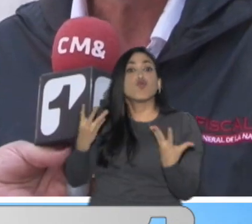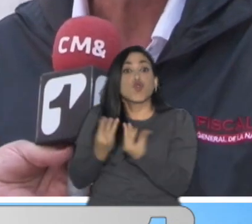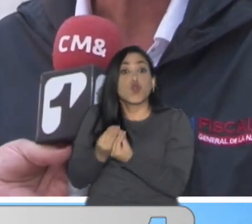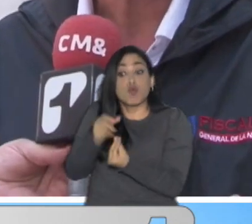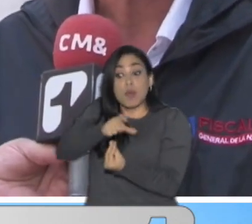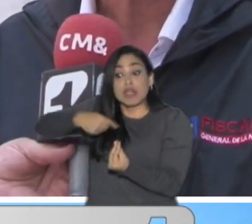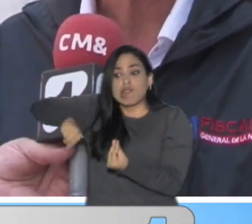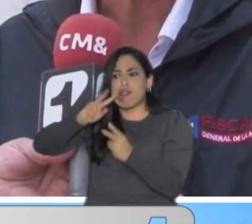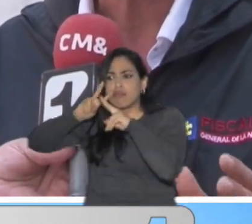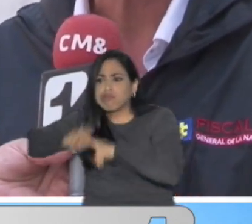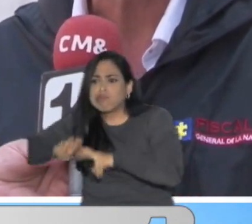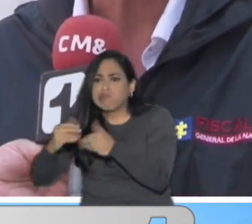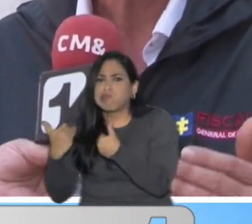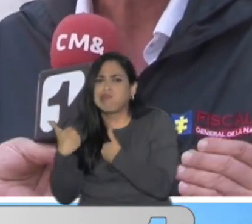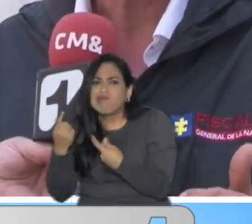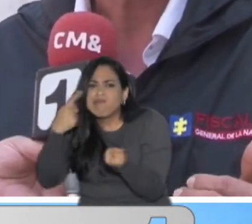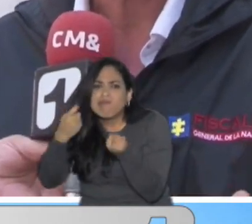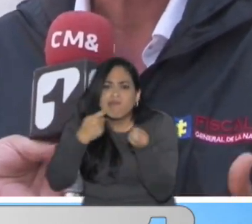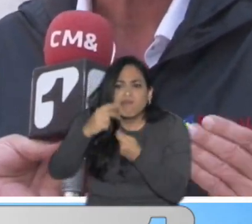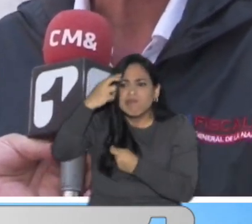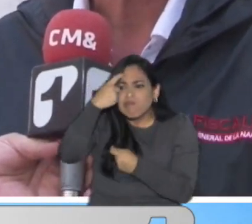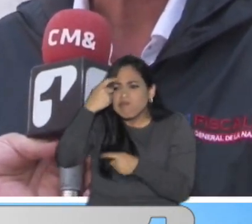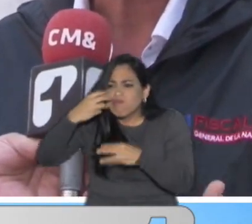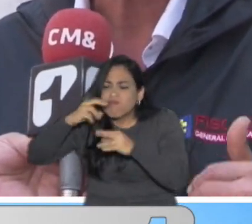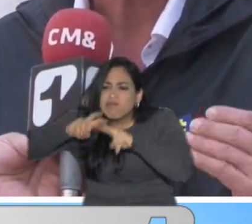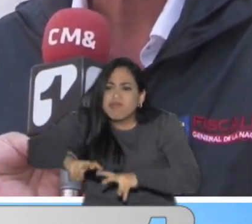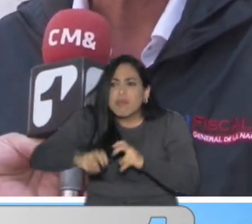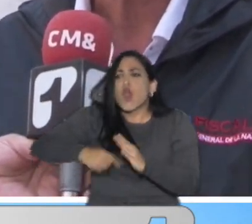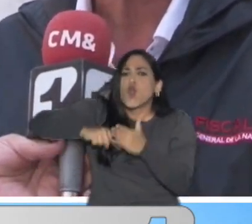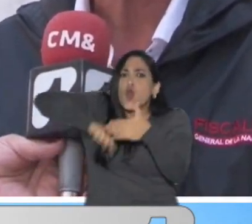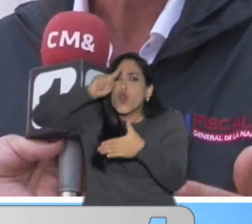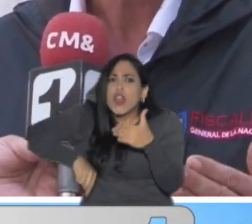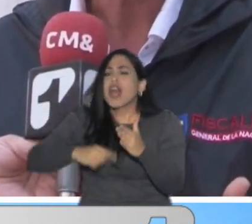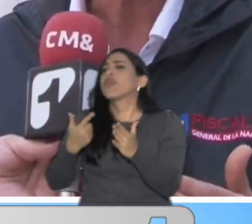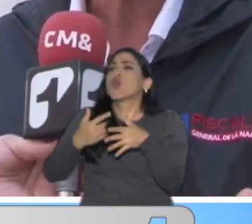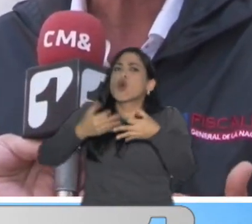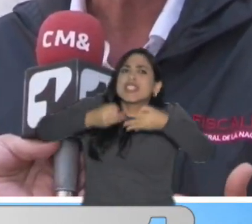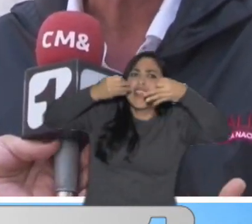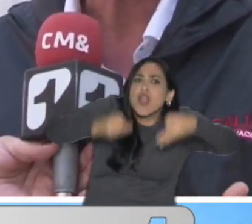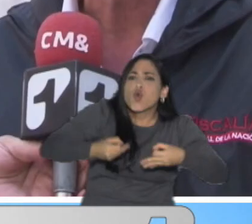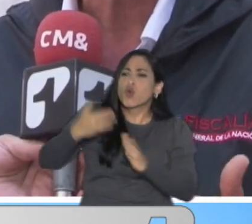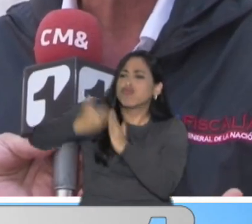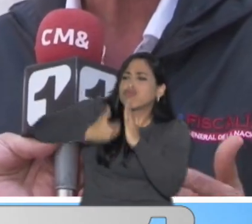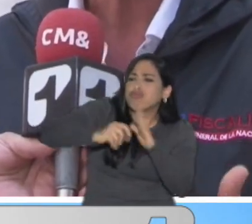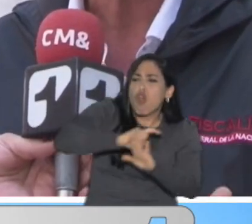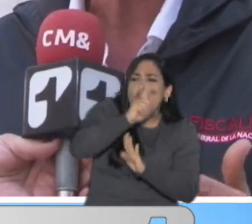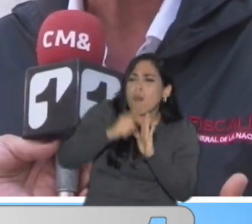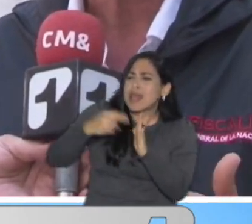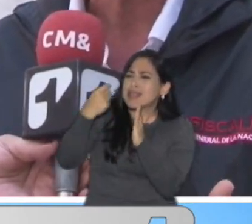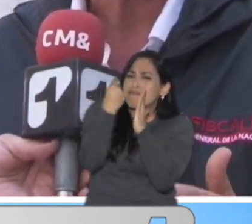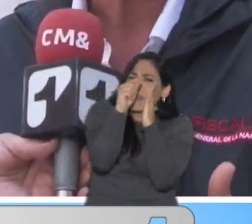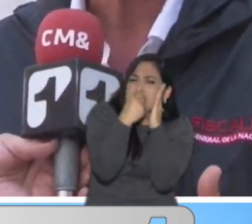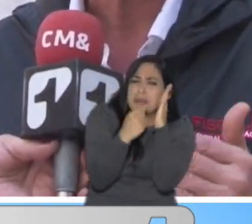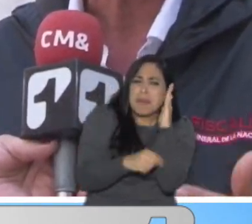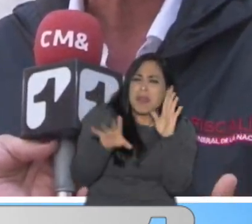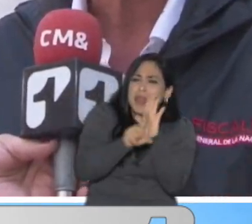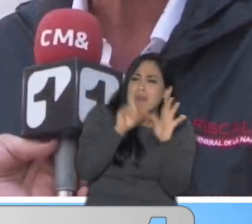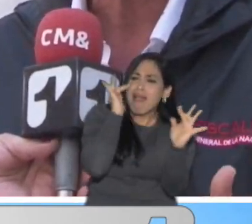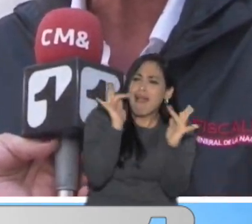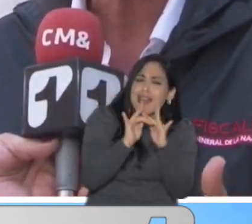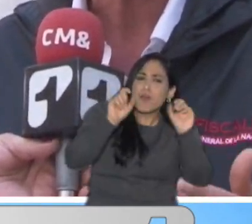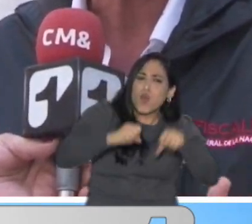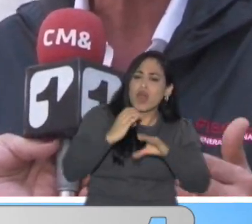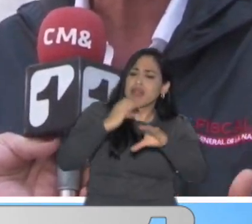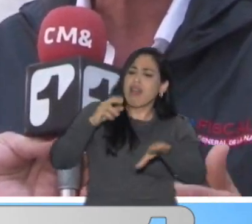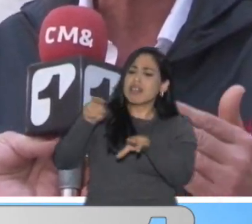investigadores estableciendo si todo la contratación, las pólizas y todos los demás requisitos de carácter legal para la